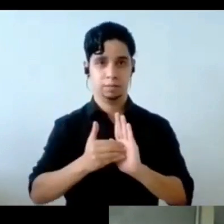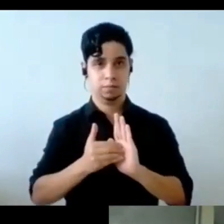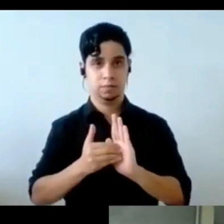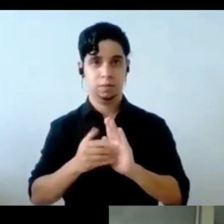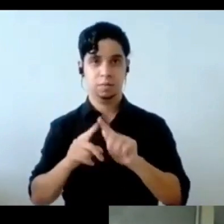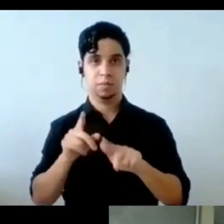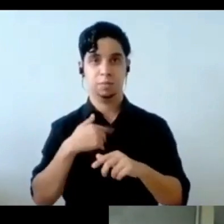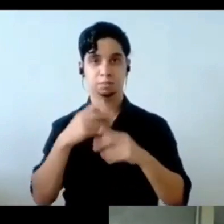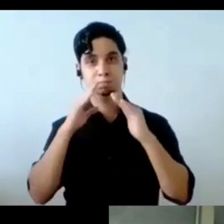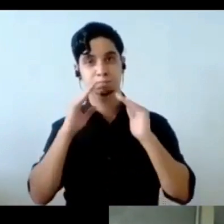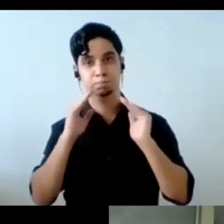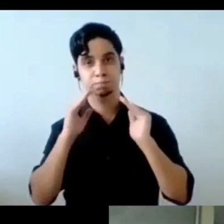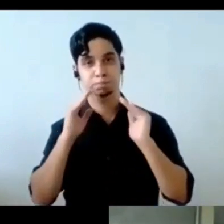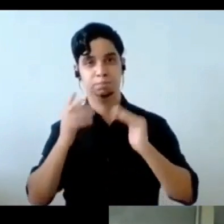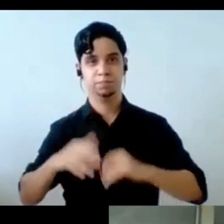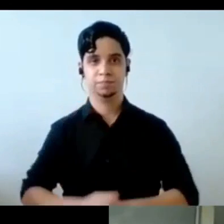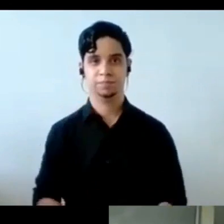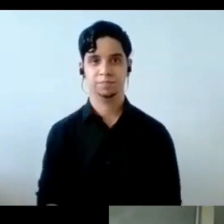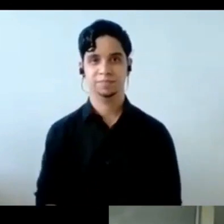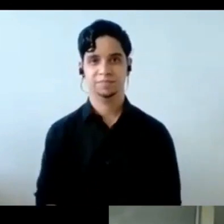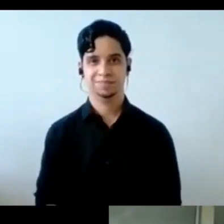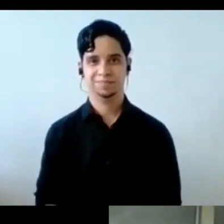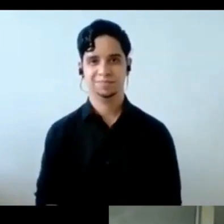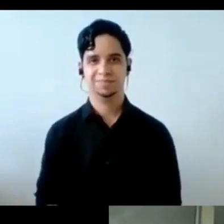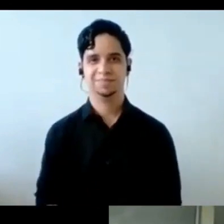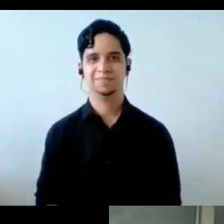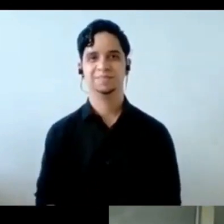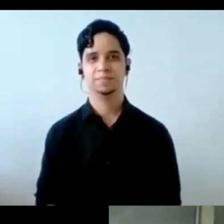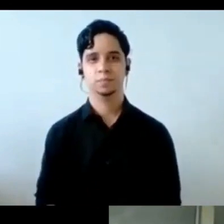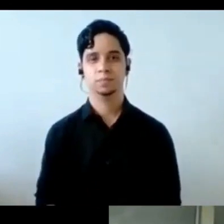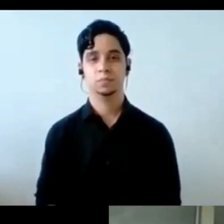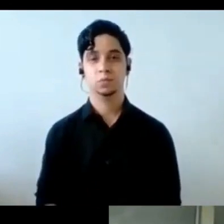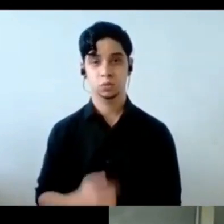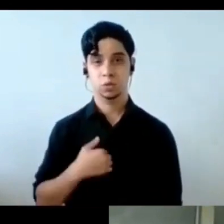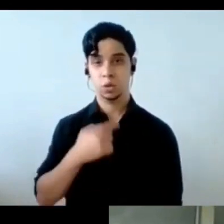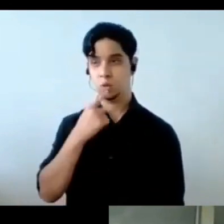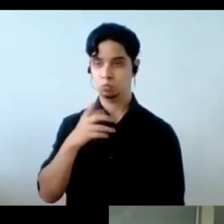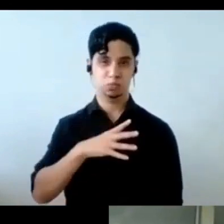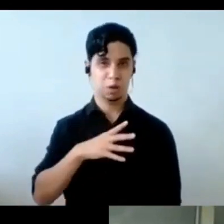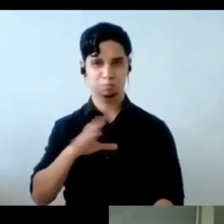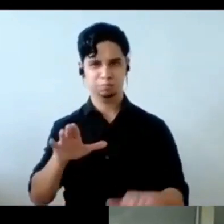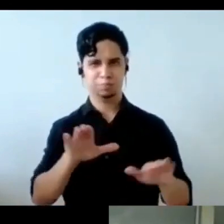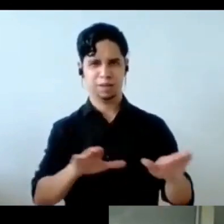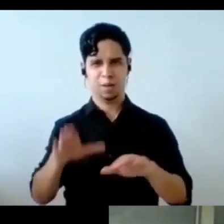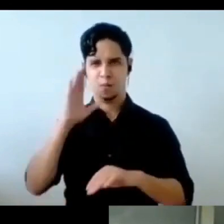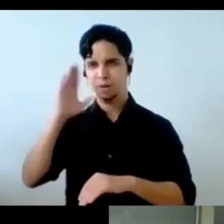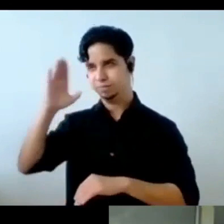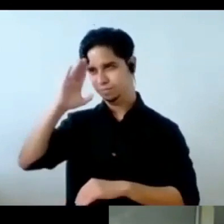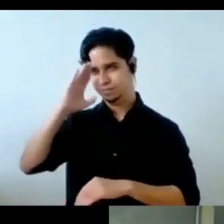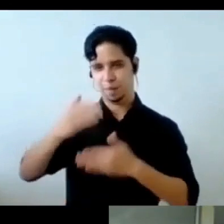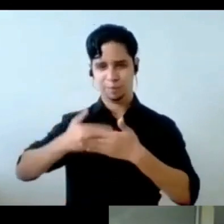como que, pues. Yo digo, bueno, pero nada, tranquilo. Te vamos a saludar para el